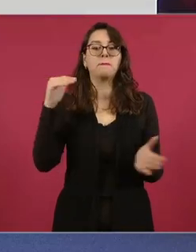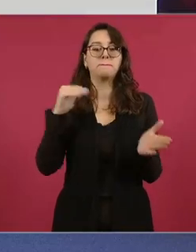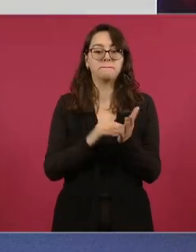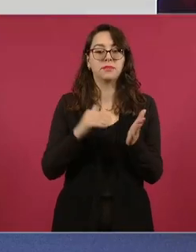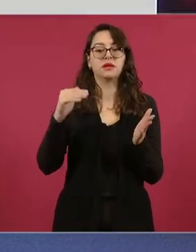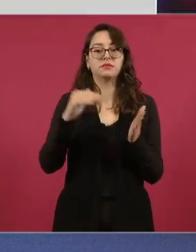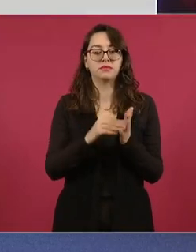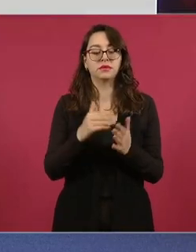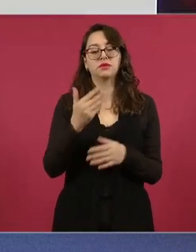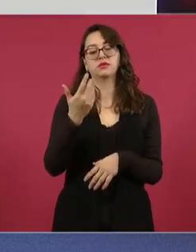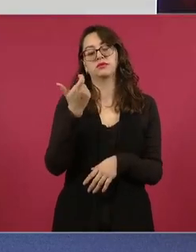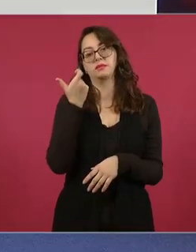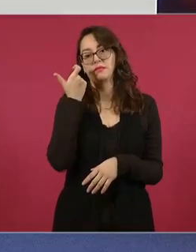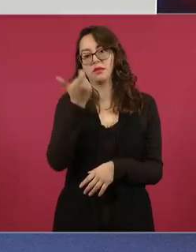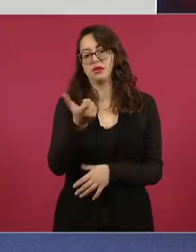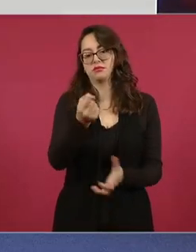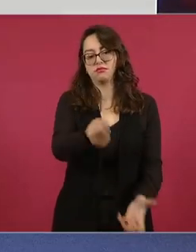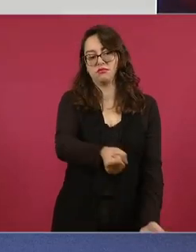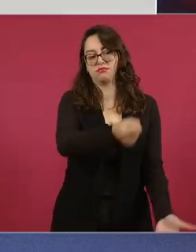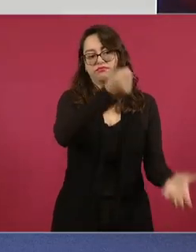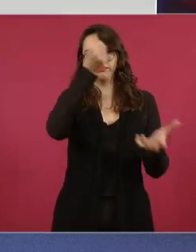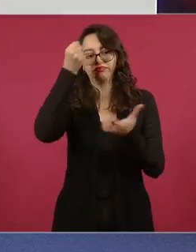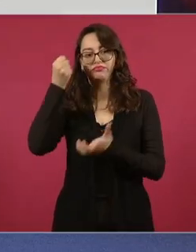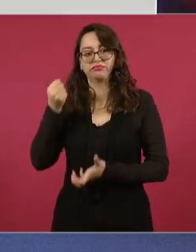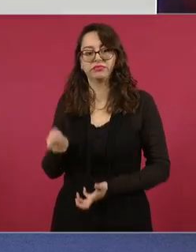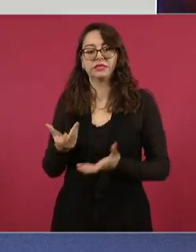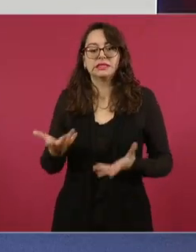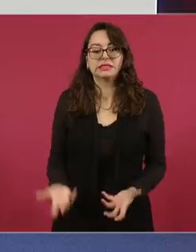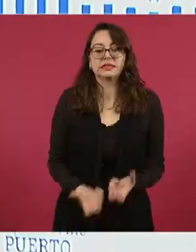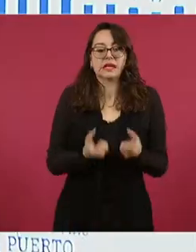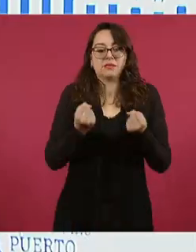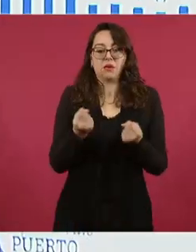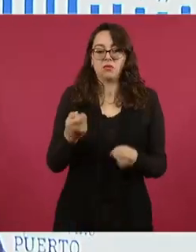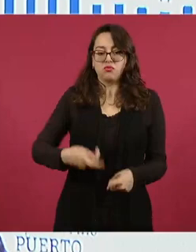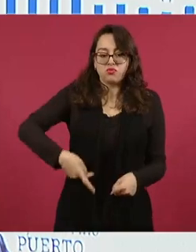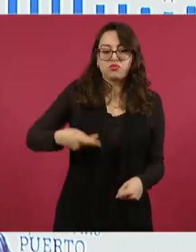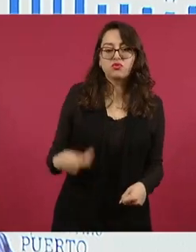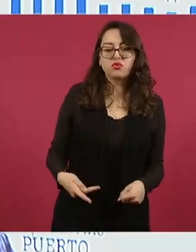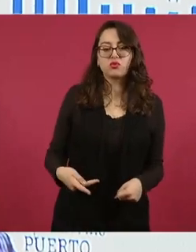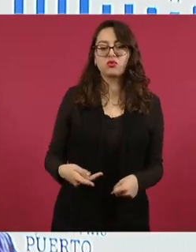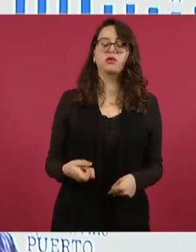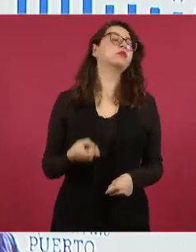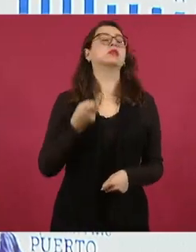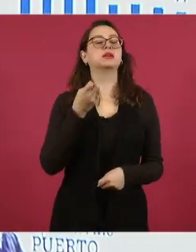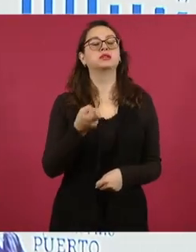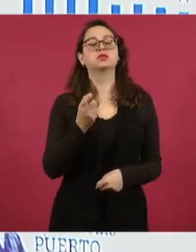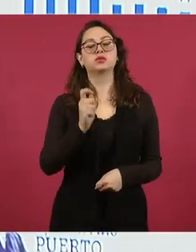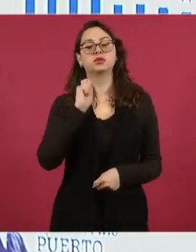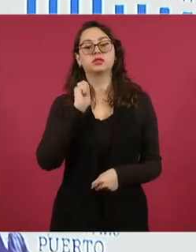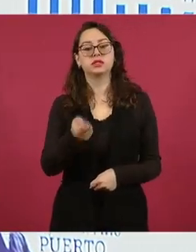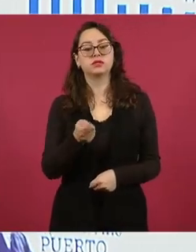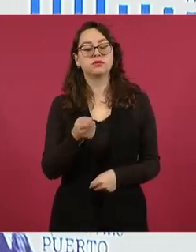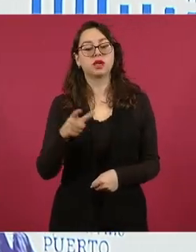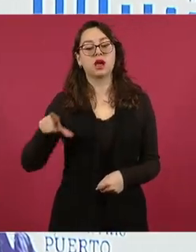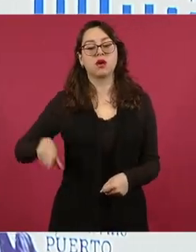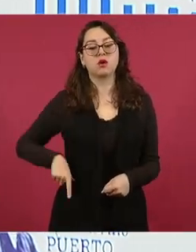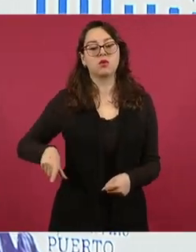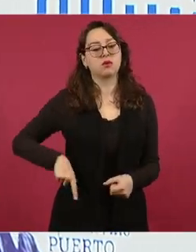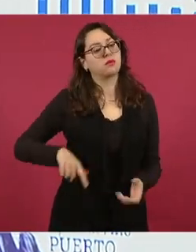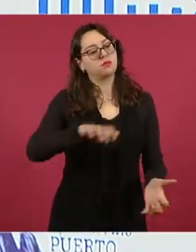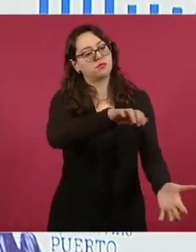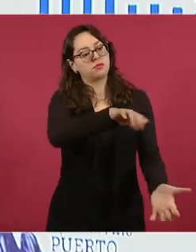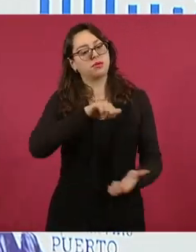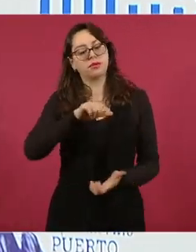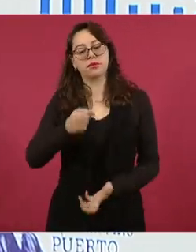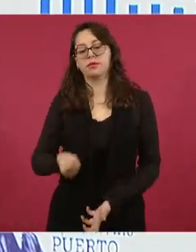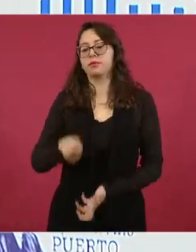millones de pesos aproximadamente. Esto representa un ingreso para el gobierno que son